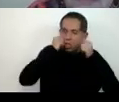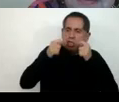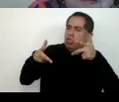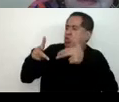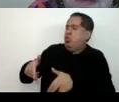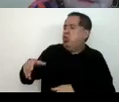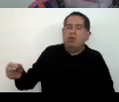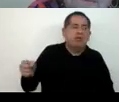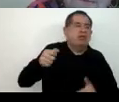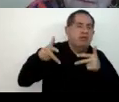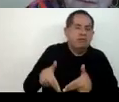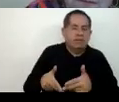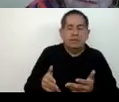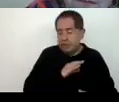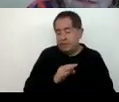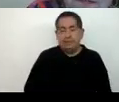más avanzadas.